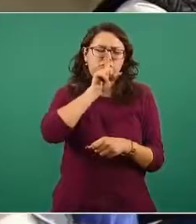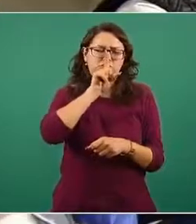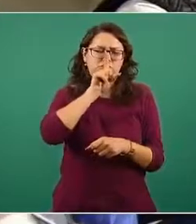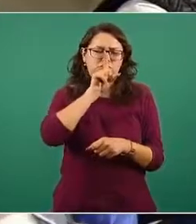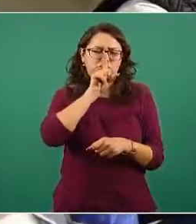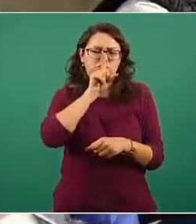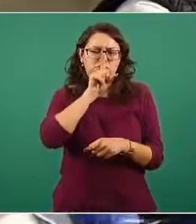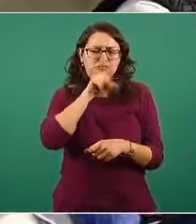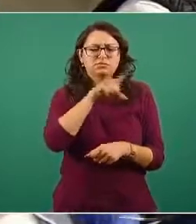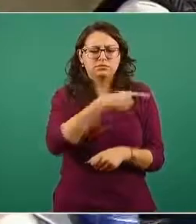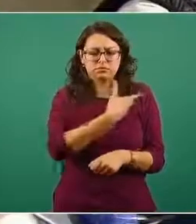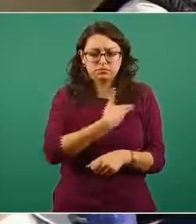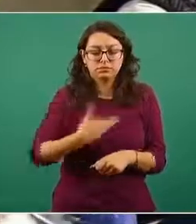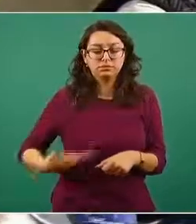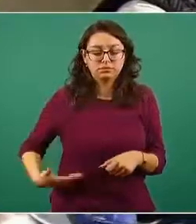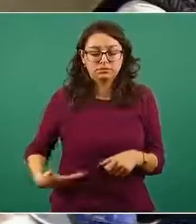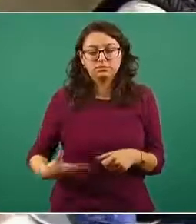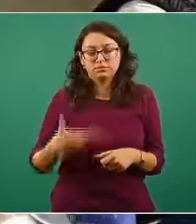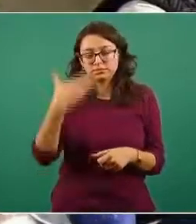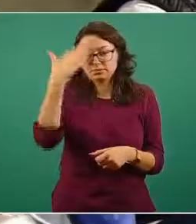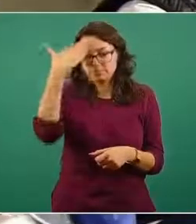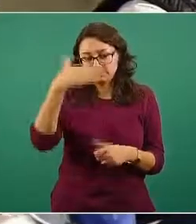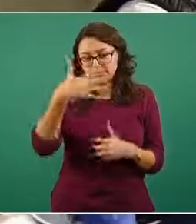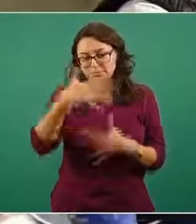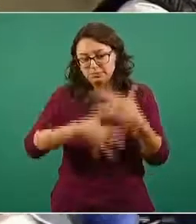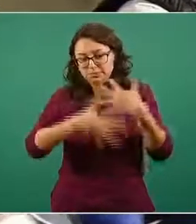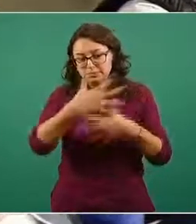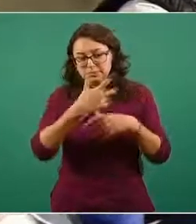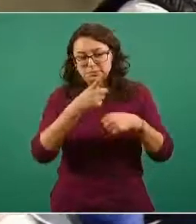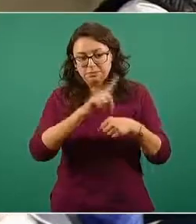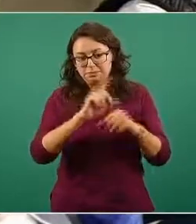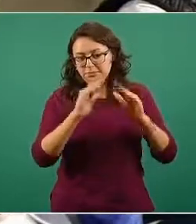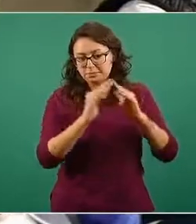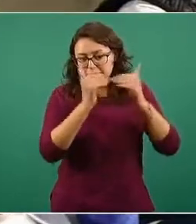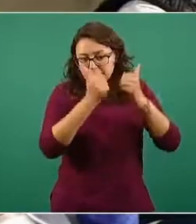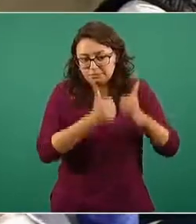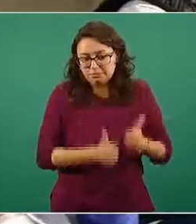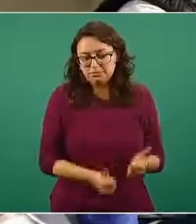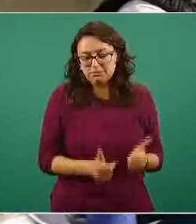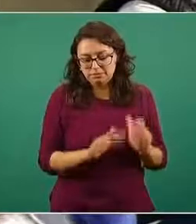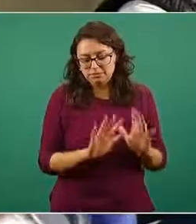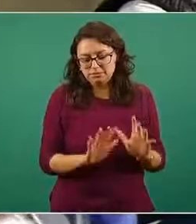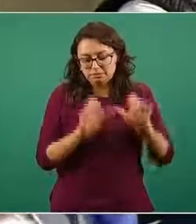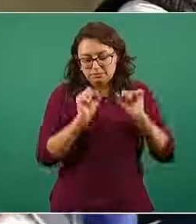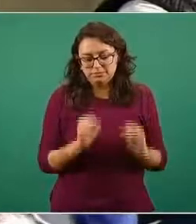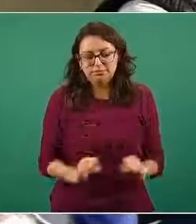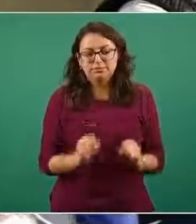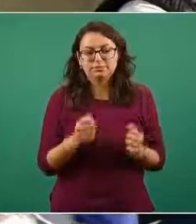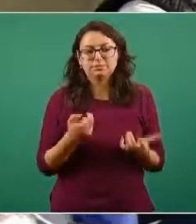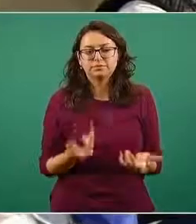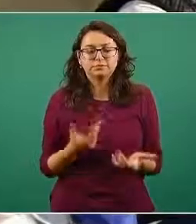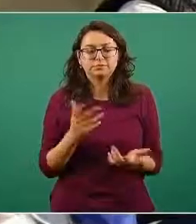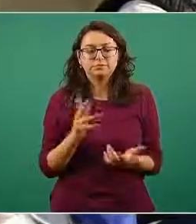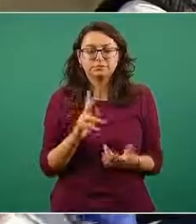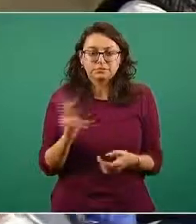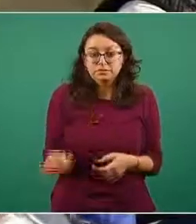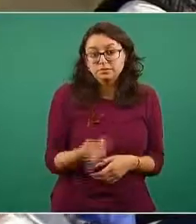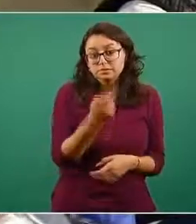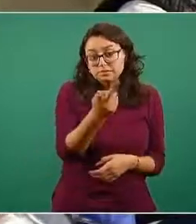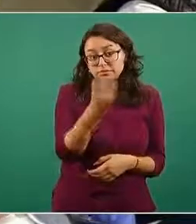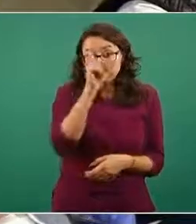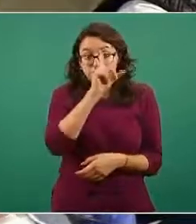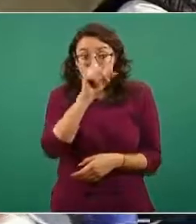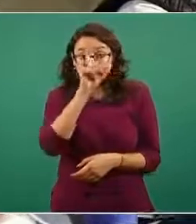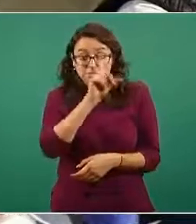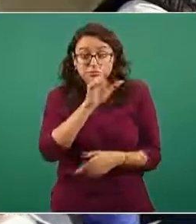el presidente, sabemos, tendrá que estar 15 días aquí en Palacio, sin salir por el tema del confinamiento. Entonces, más que una pregunta, pues, se ve una